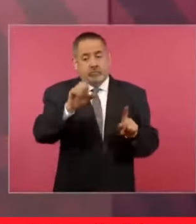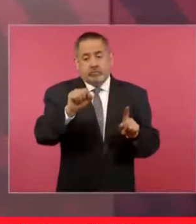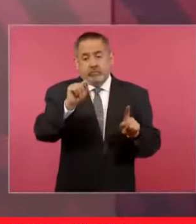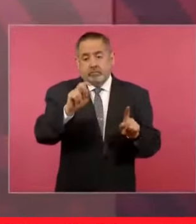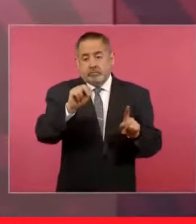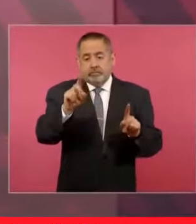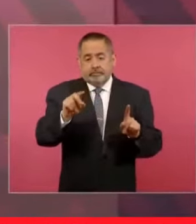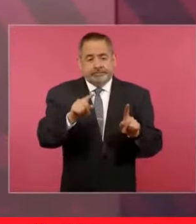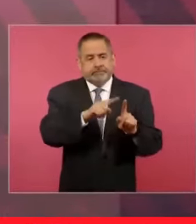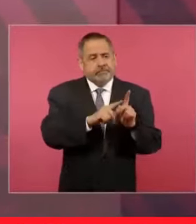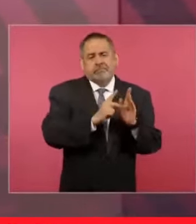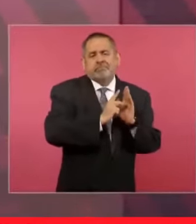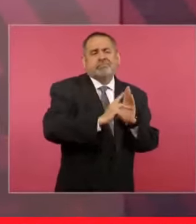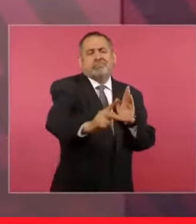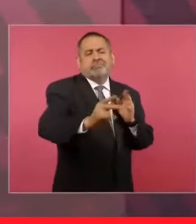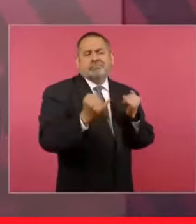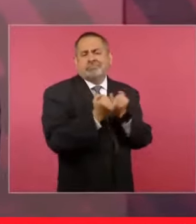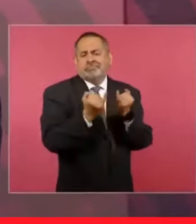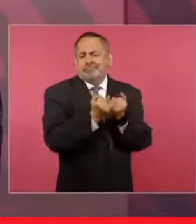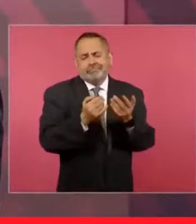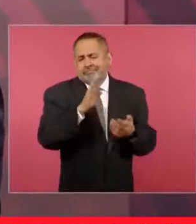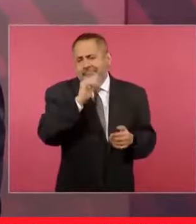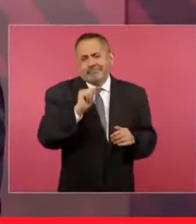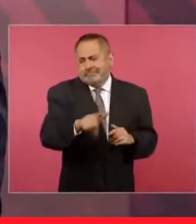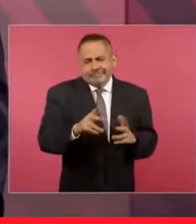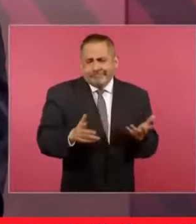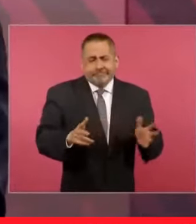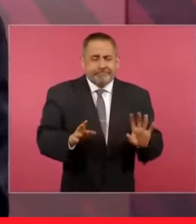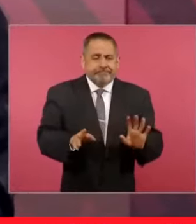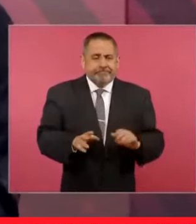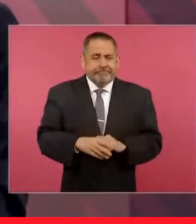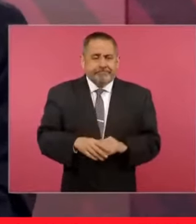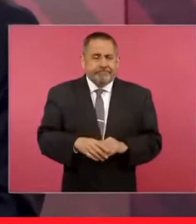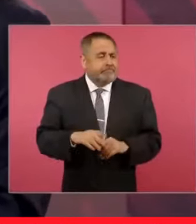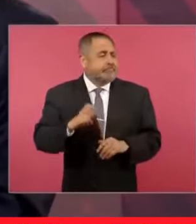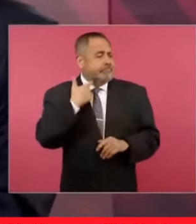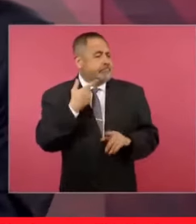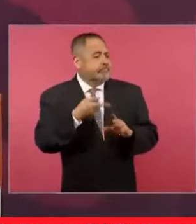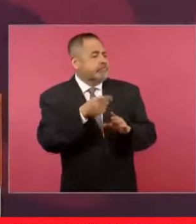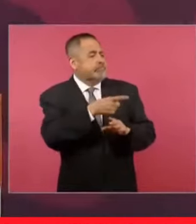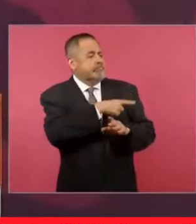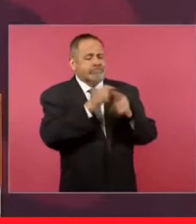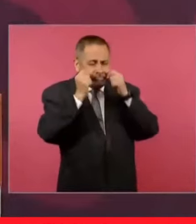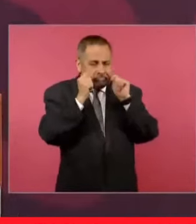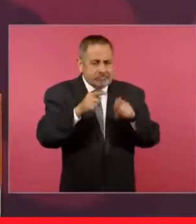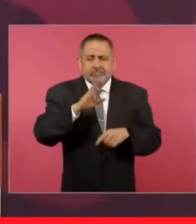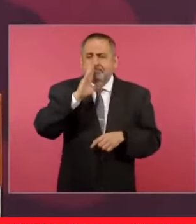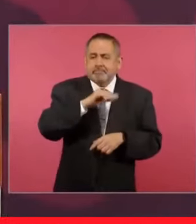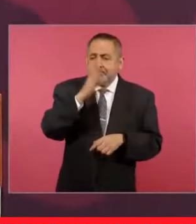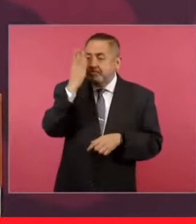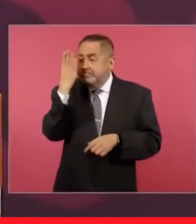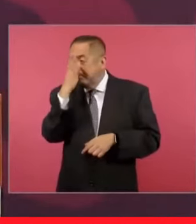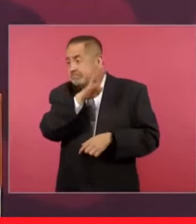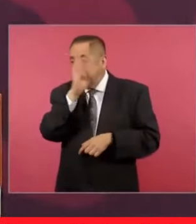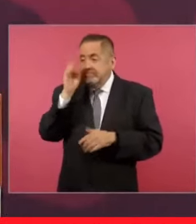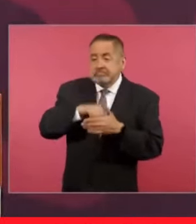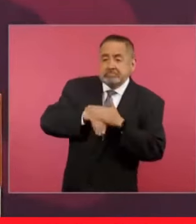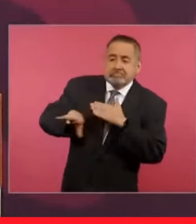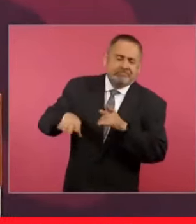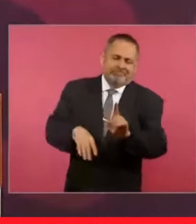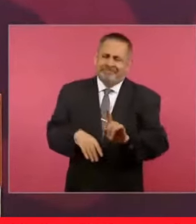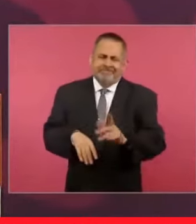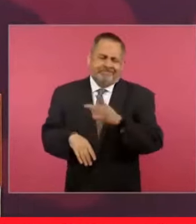cualquier persona tenga el antecedente que tenga